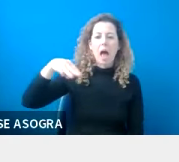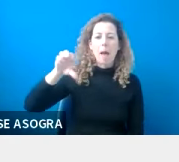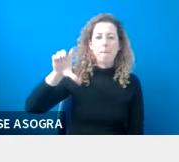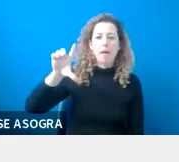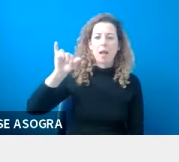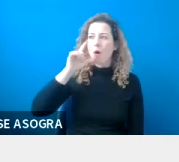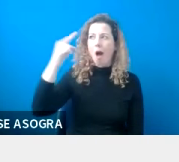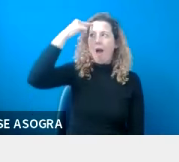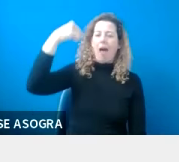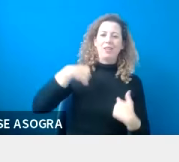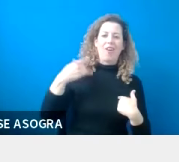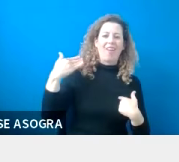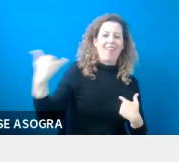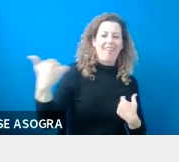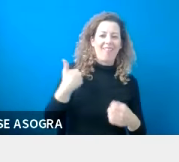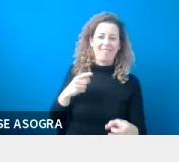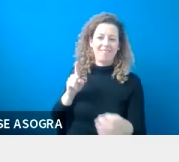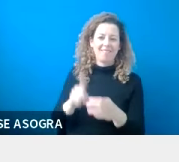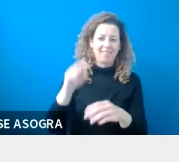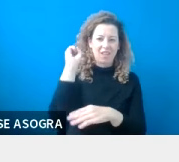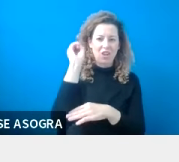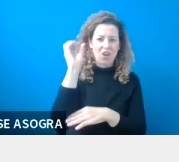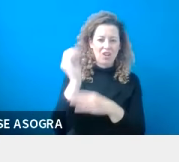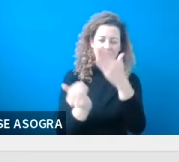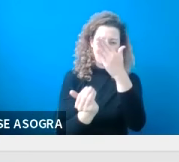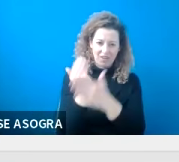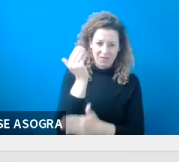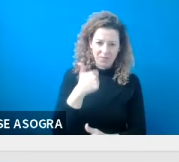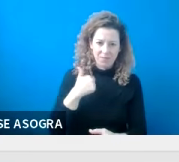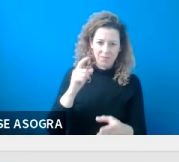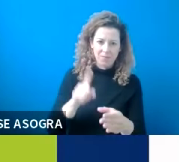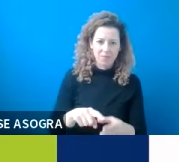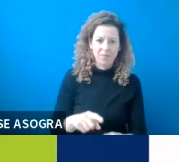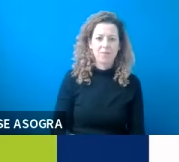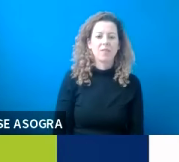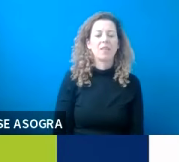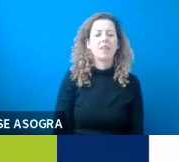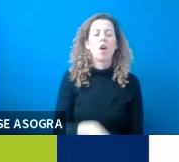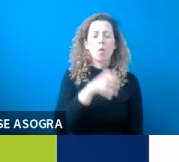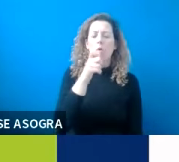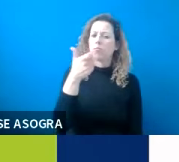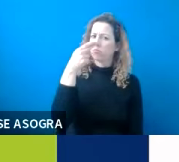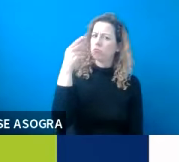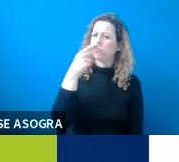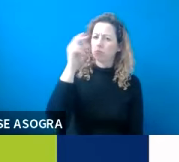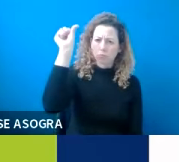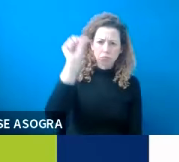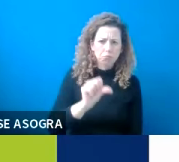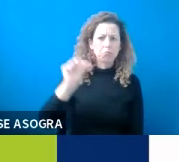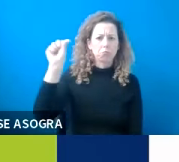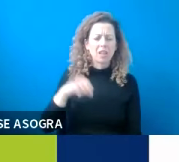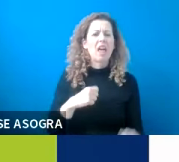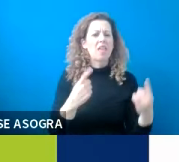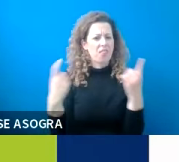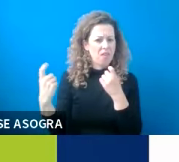mí y contado conmigo para participar en esta jornada, que me parece muy interesante y muy necesaria.